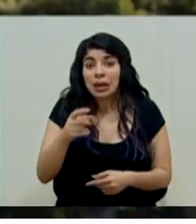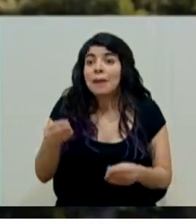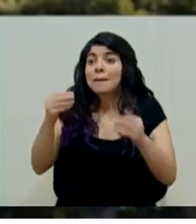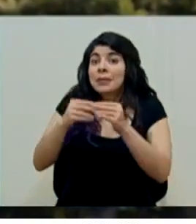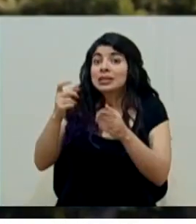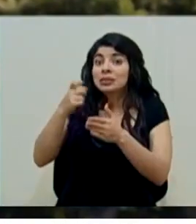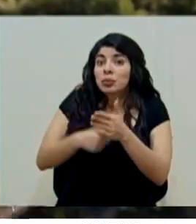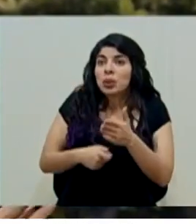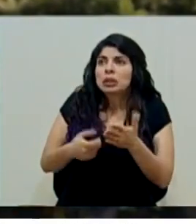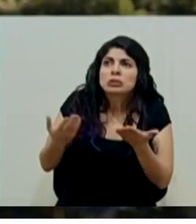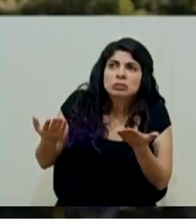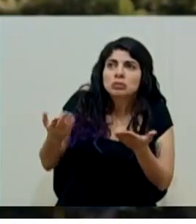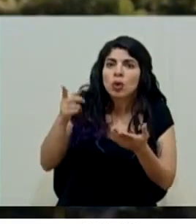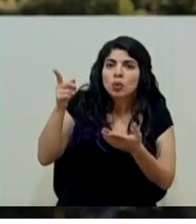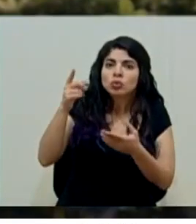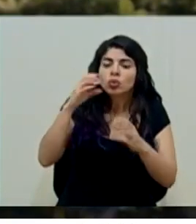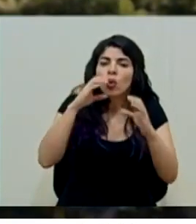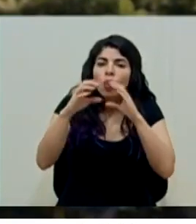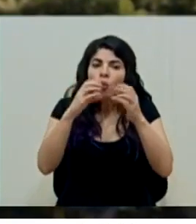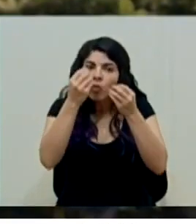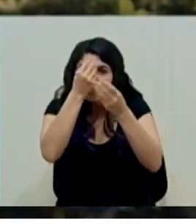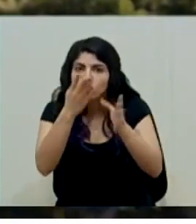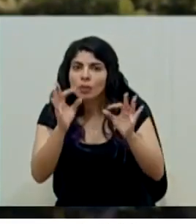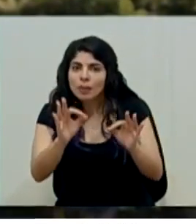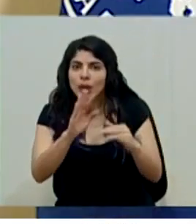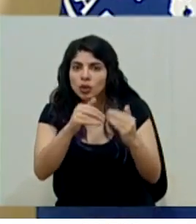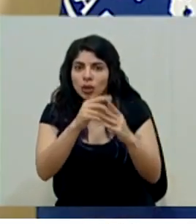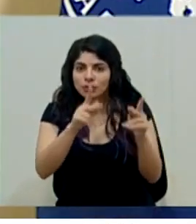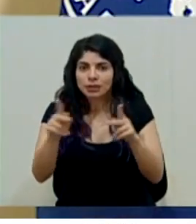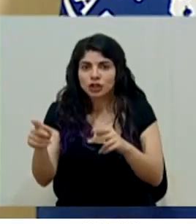impuestos, entonces, ¿cómo, bueno, comunicarle eso pues, a toda la población?